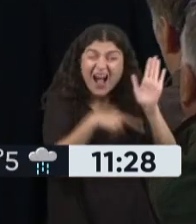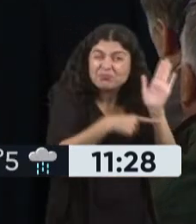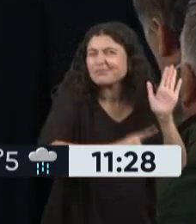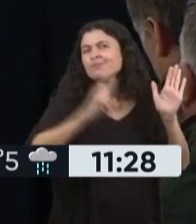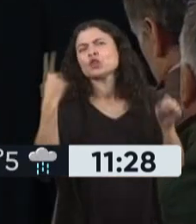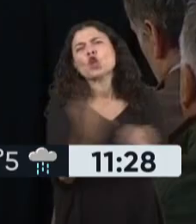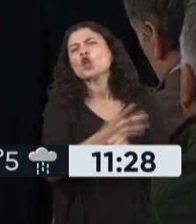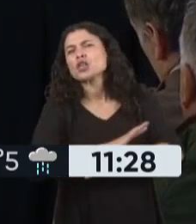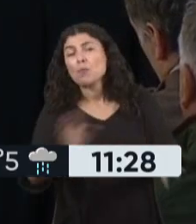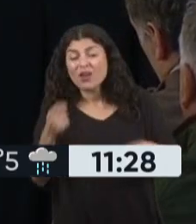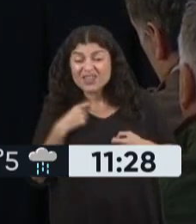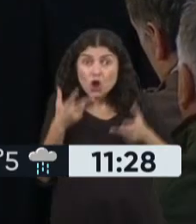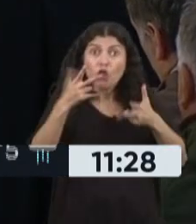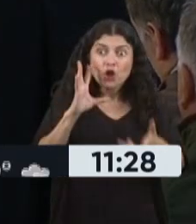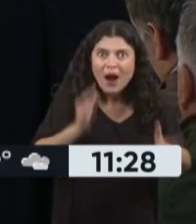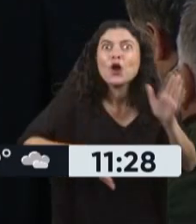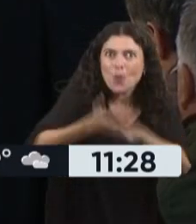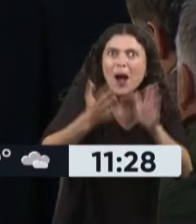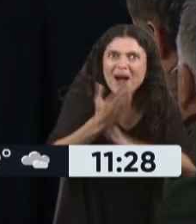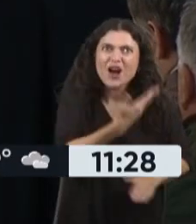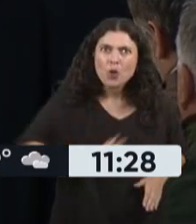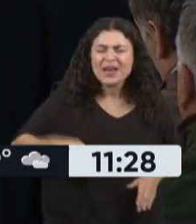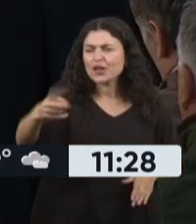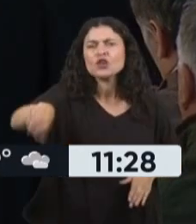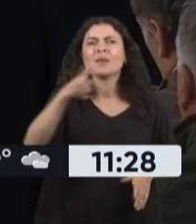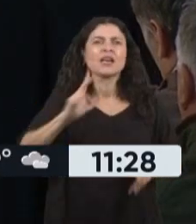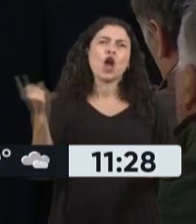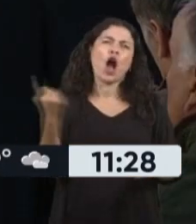hacer, decían que era imposible.